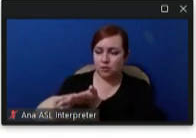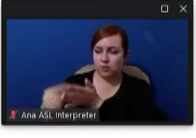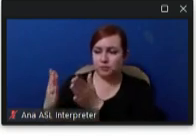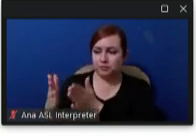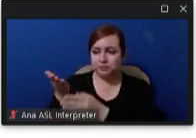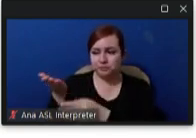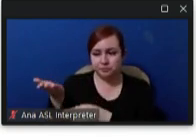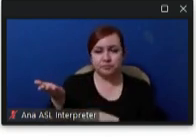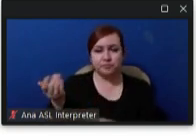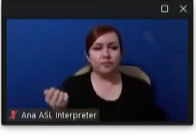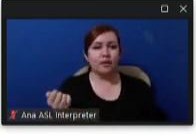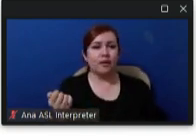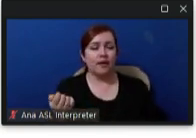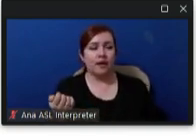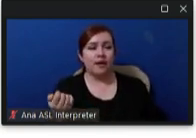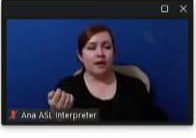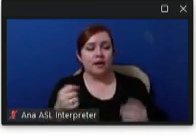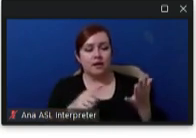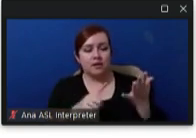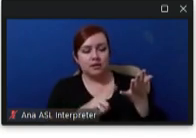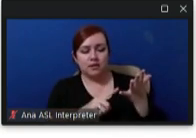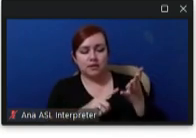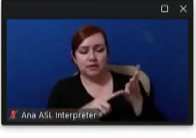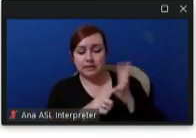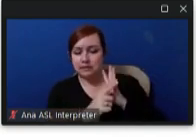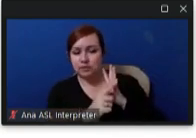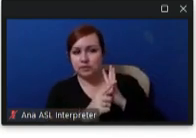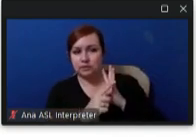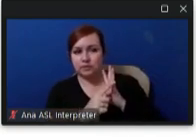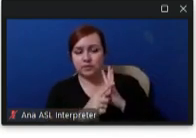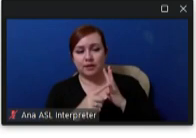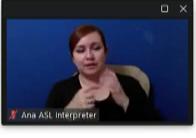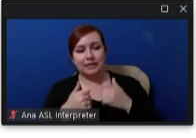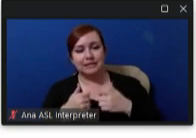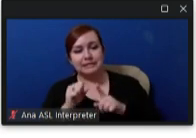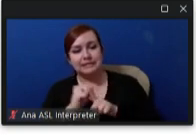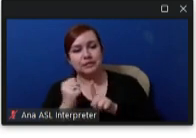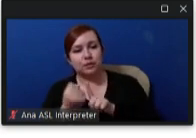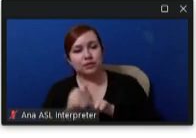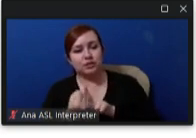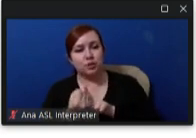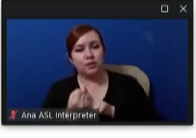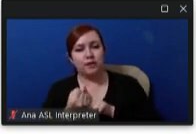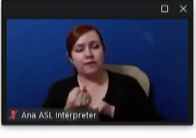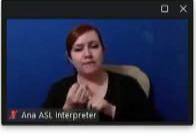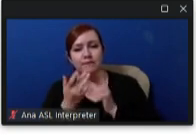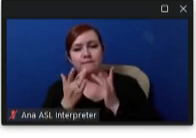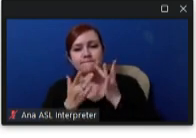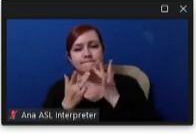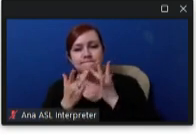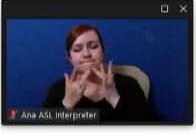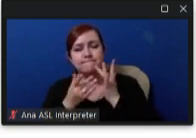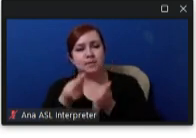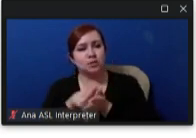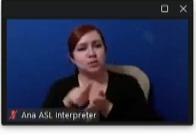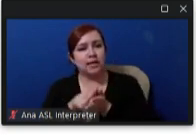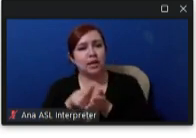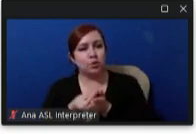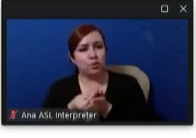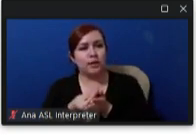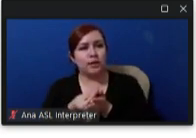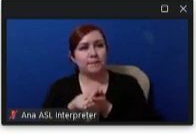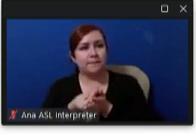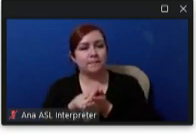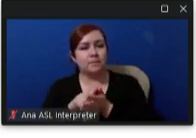es pues la situación de vulnerabilidad económica que va de la mano